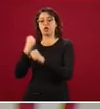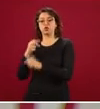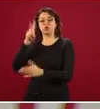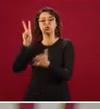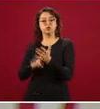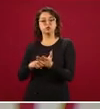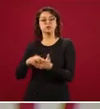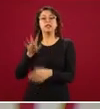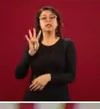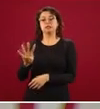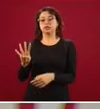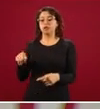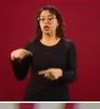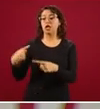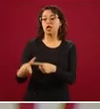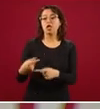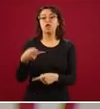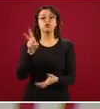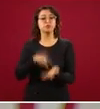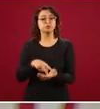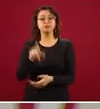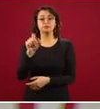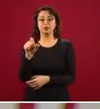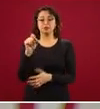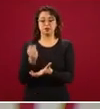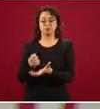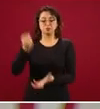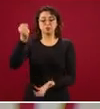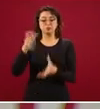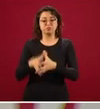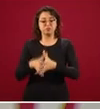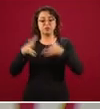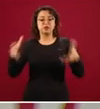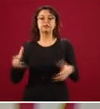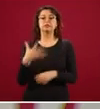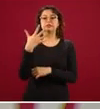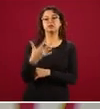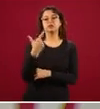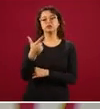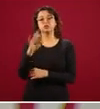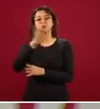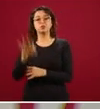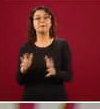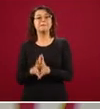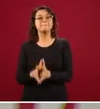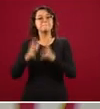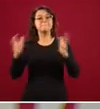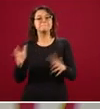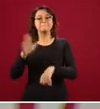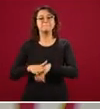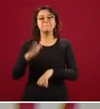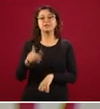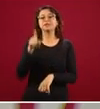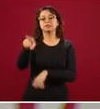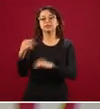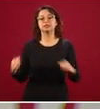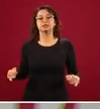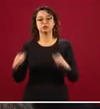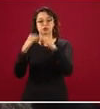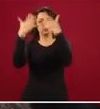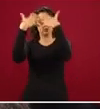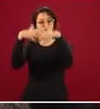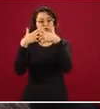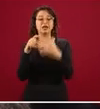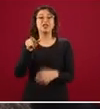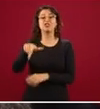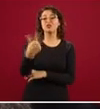a 2020 incrementos de 5 al 7%, en el caso del Instituto de Neurología del